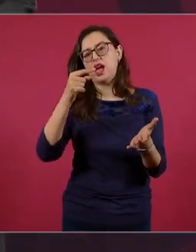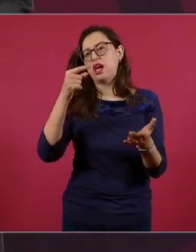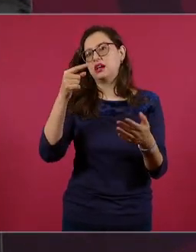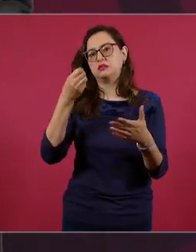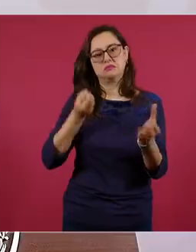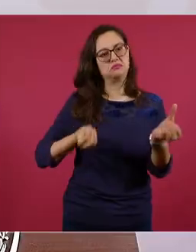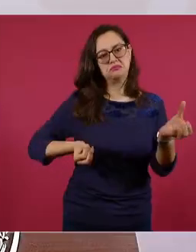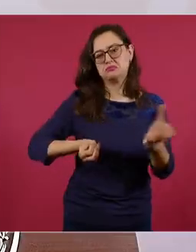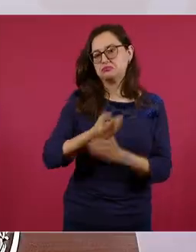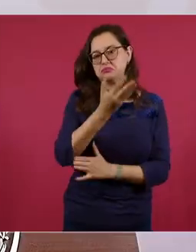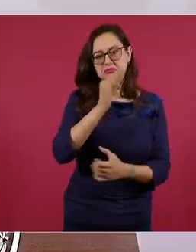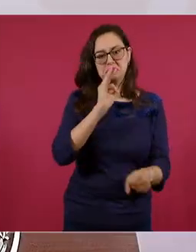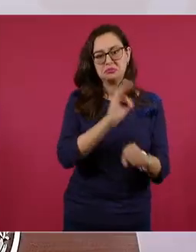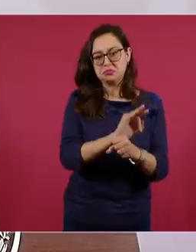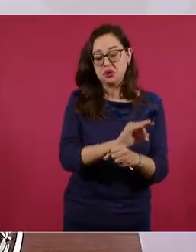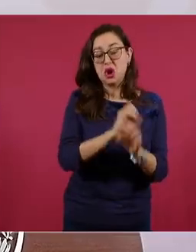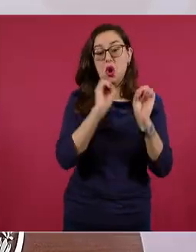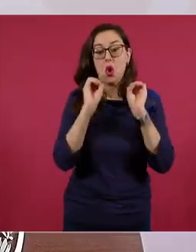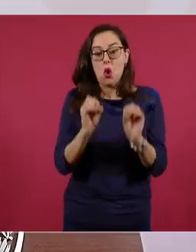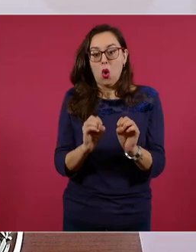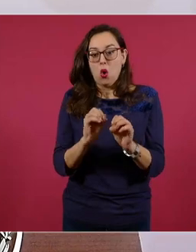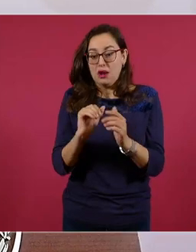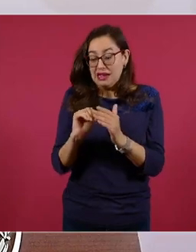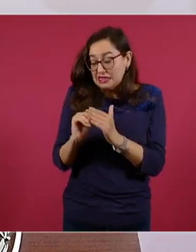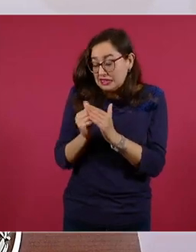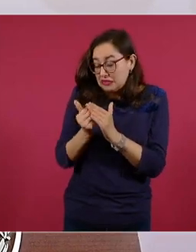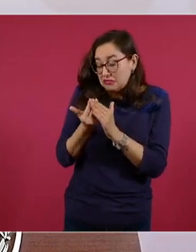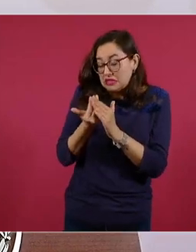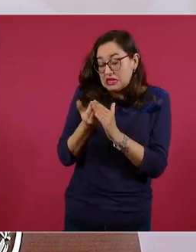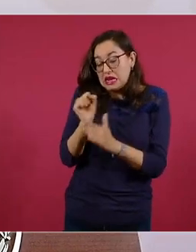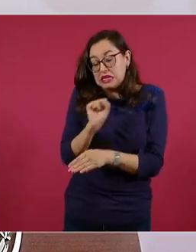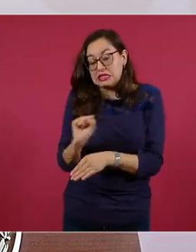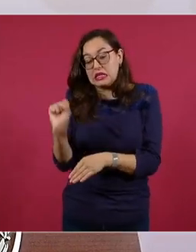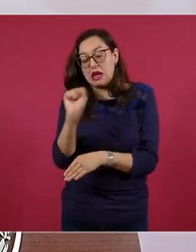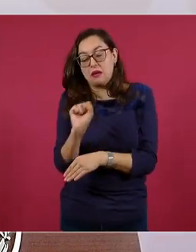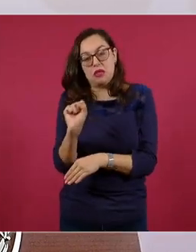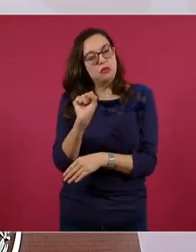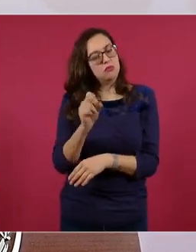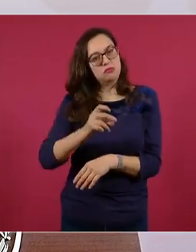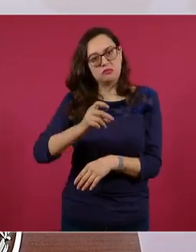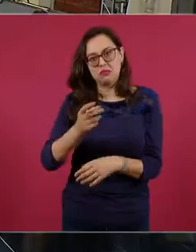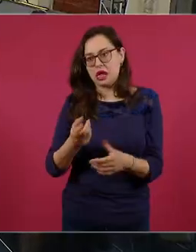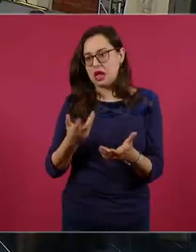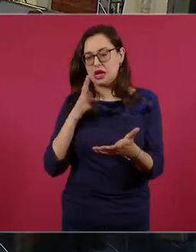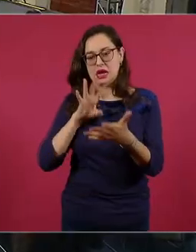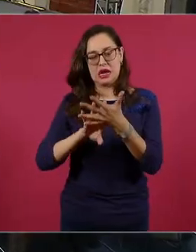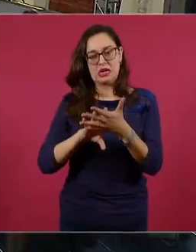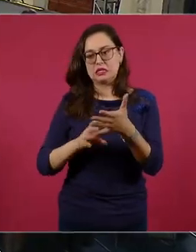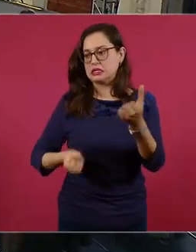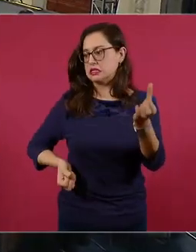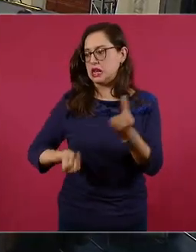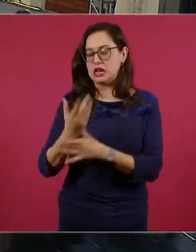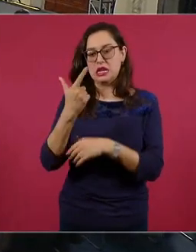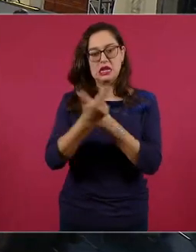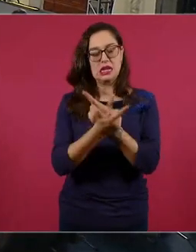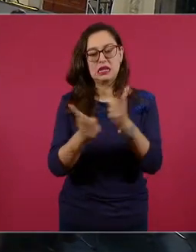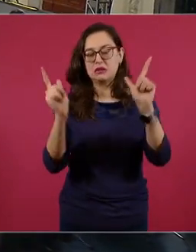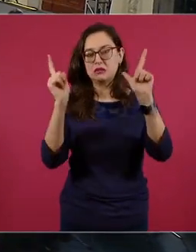de los personajes, los sabadazos, la actitud de los jueces,